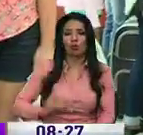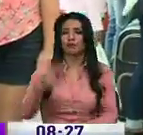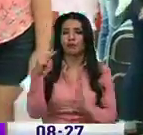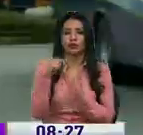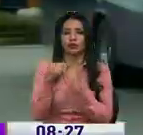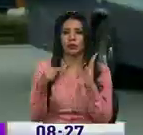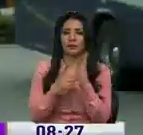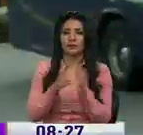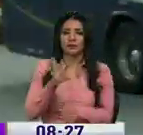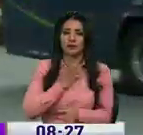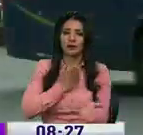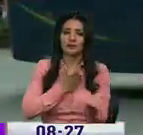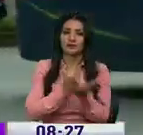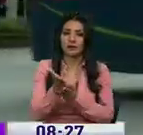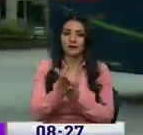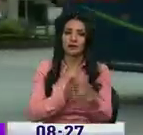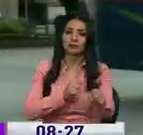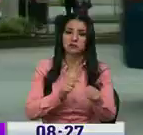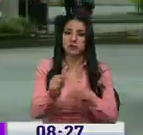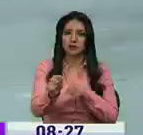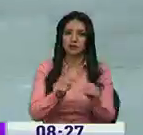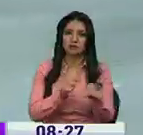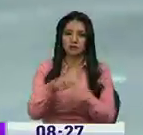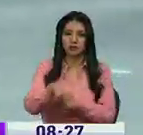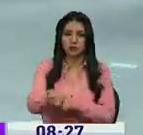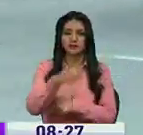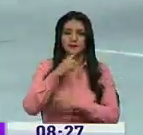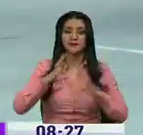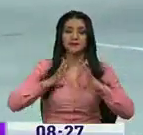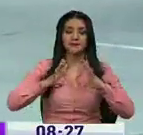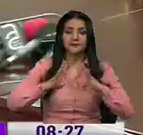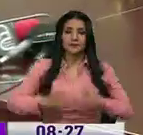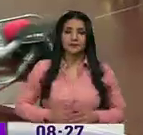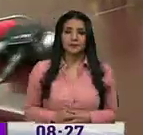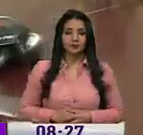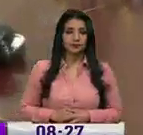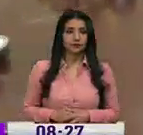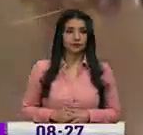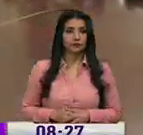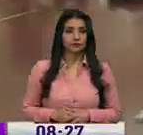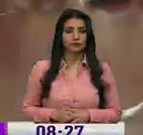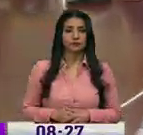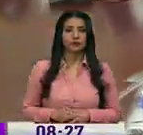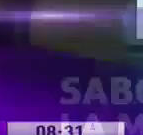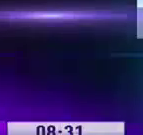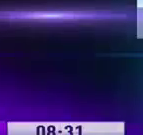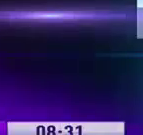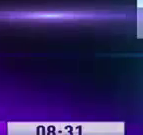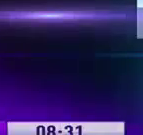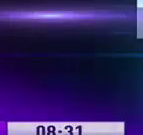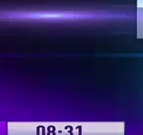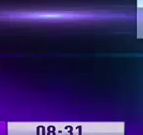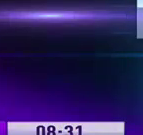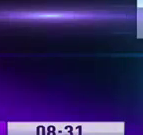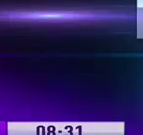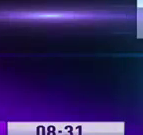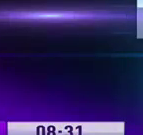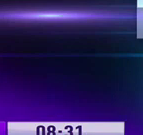técnicas para prestar el servicio de transporte durante los días de asueto. Informó Sofía Vinti.